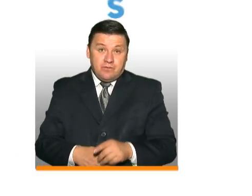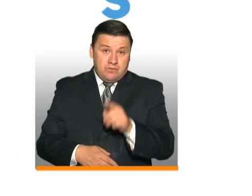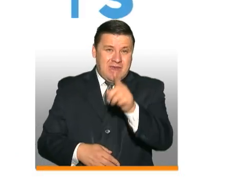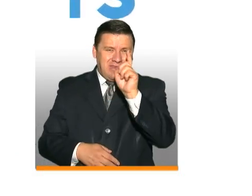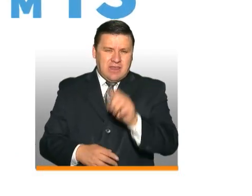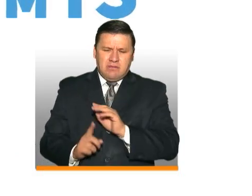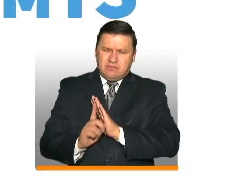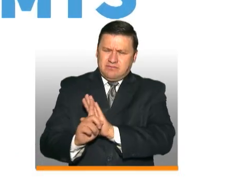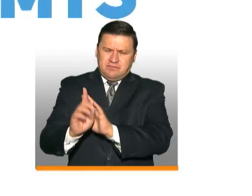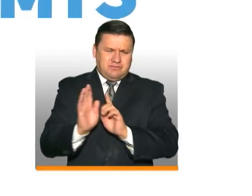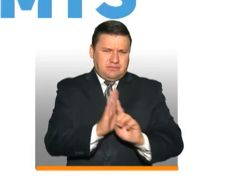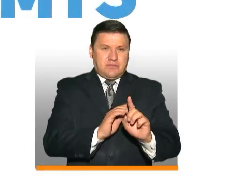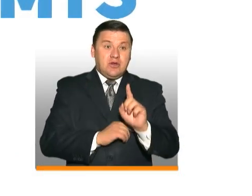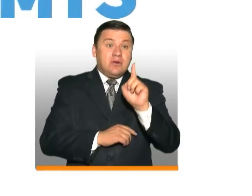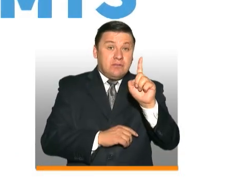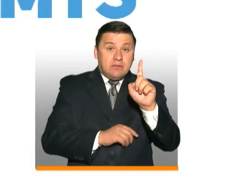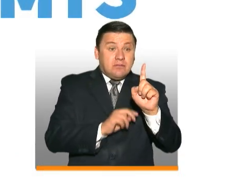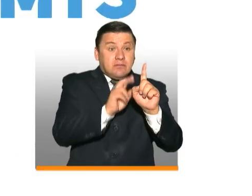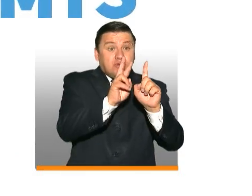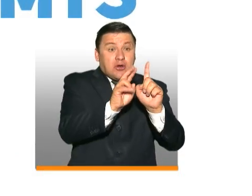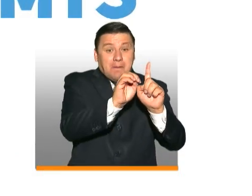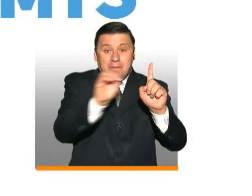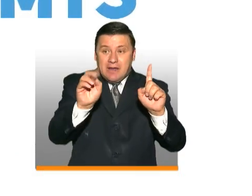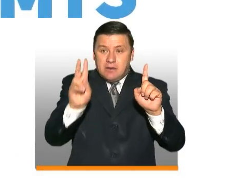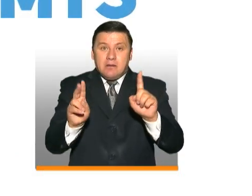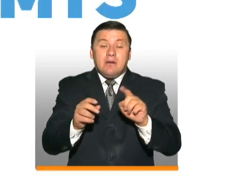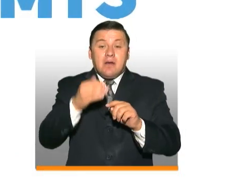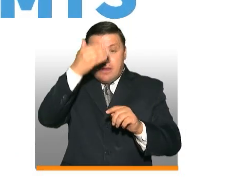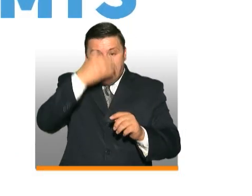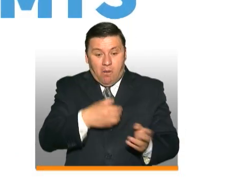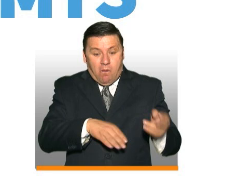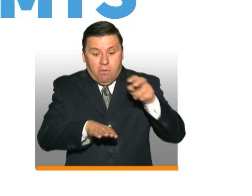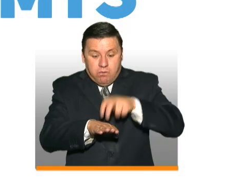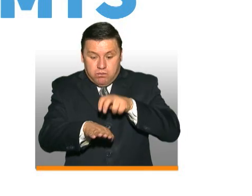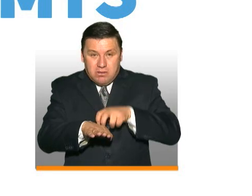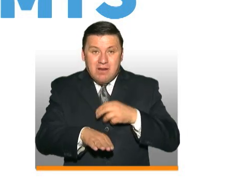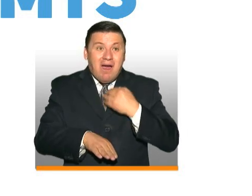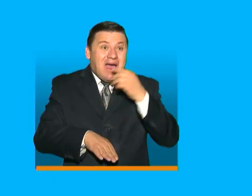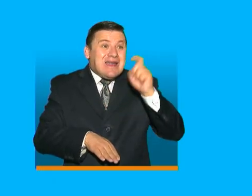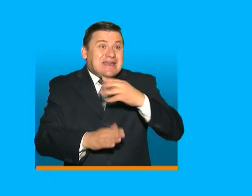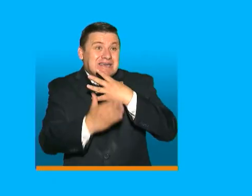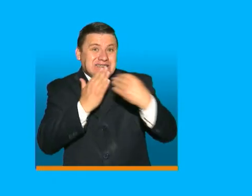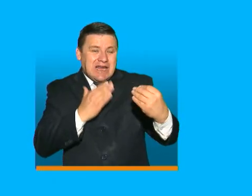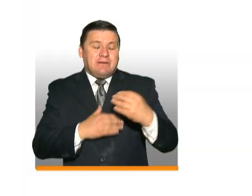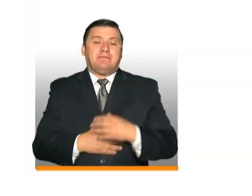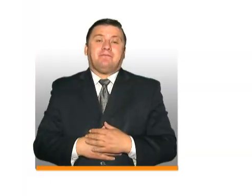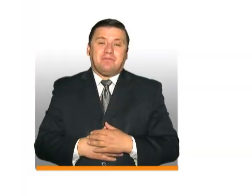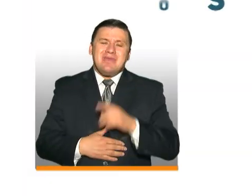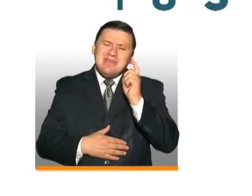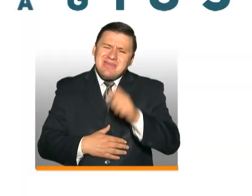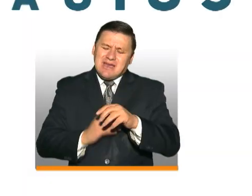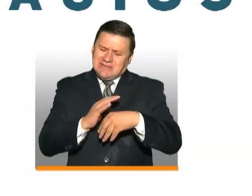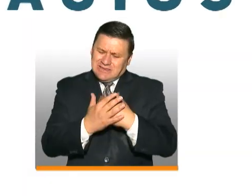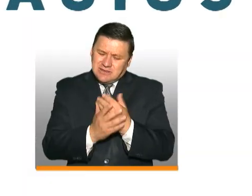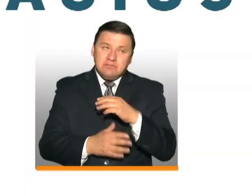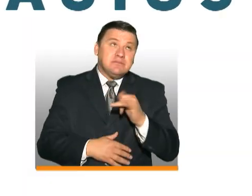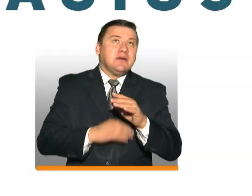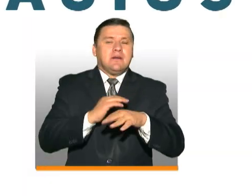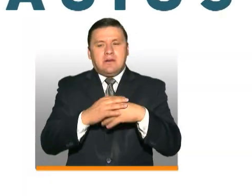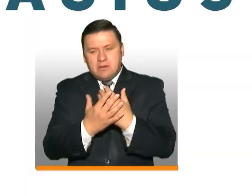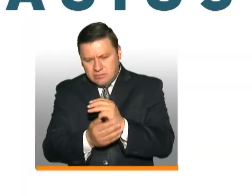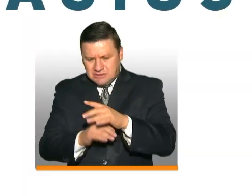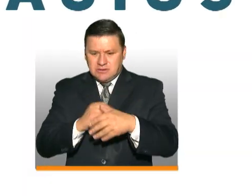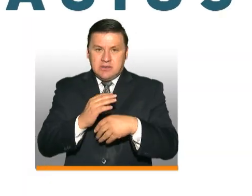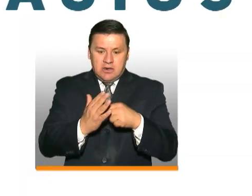una distancia de 2 metros en el transporte público o cuando necesite salir. El lavado constante de manos